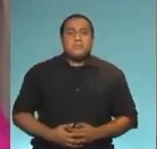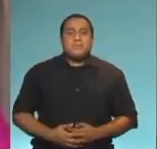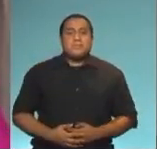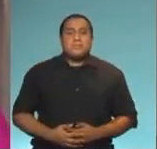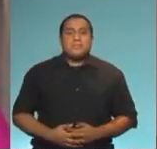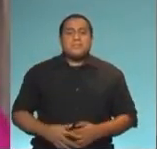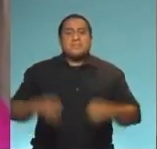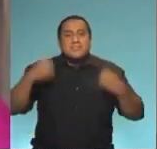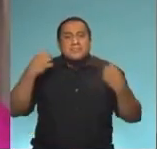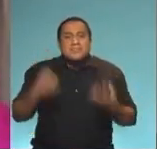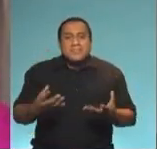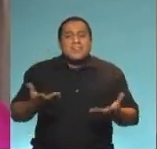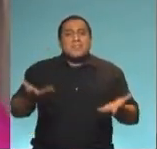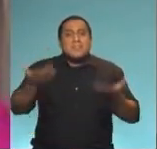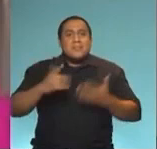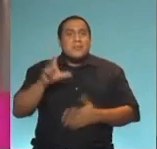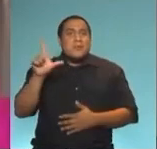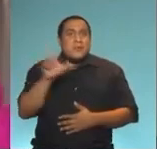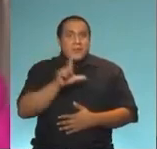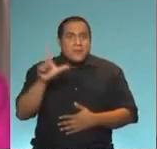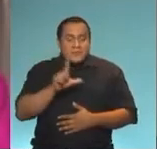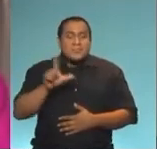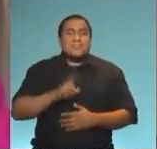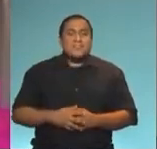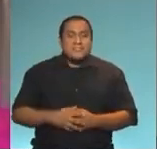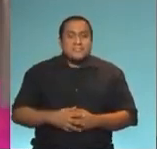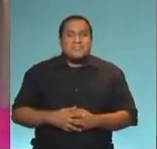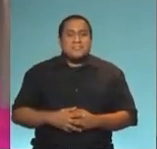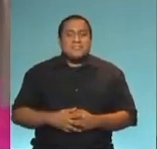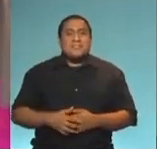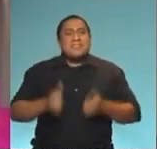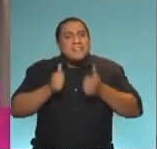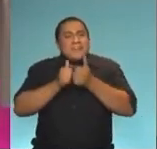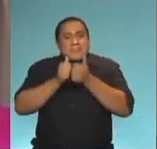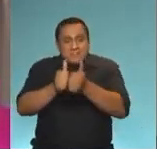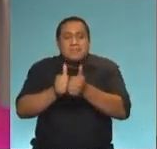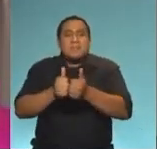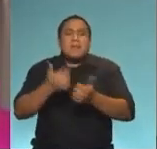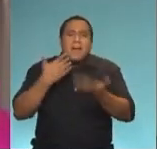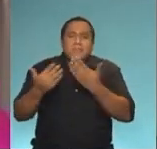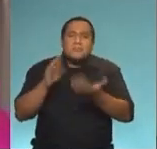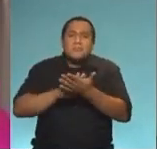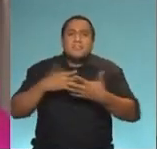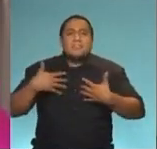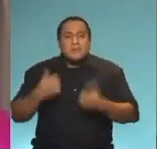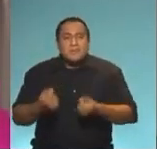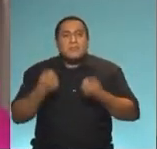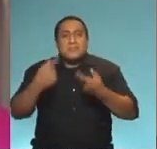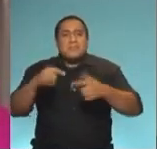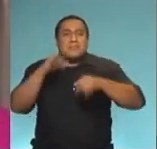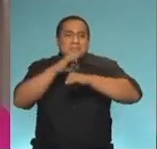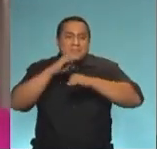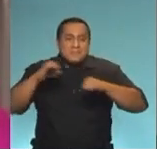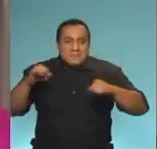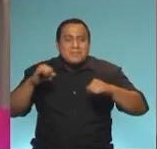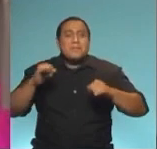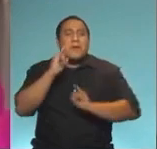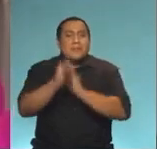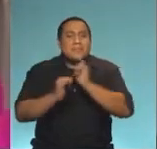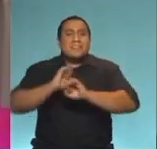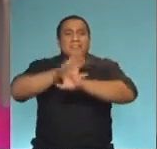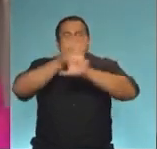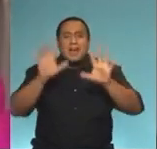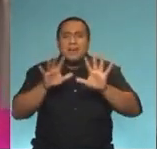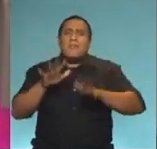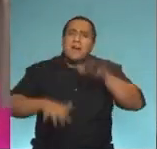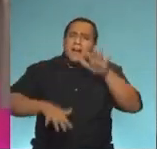¿Cómo les va? Bienvenidos, lunes, y aquí estamos, como siempre, acompañándolos para hablar de salud, para acercarles información, para aclarar muchas veces